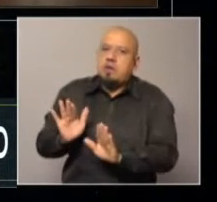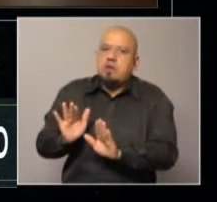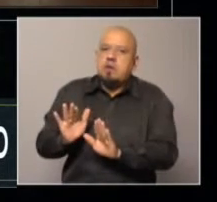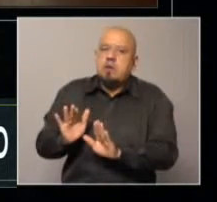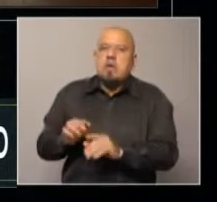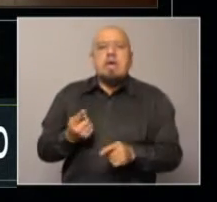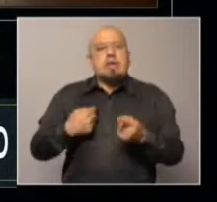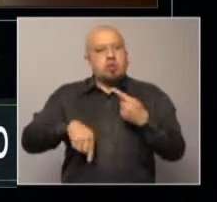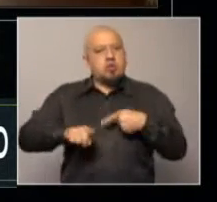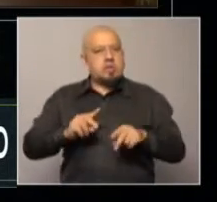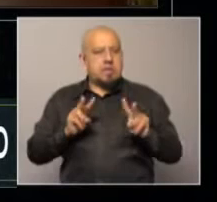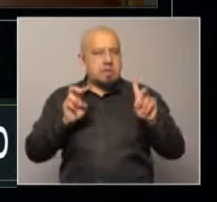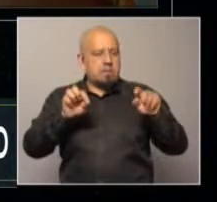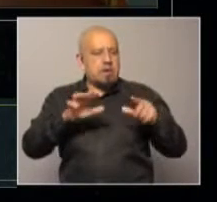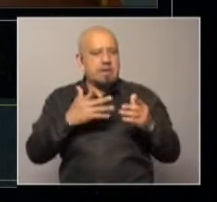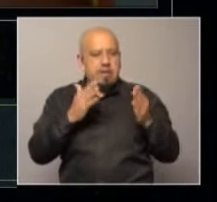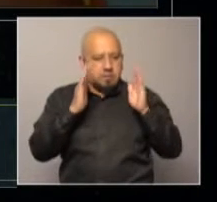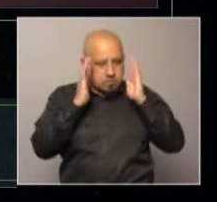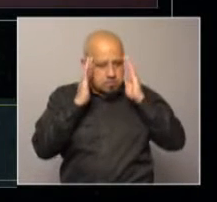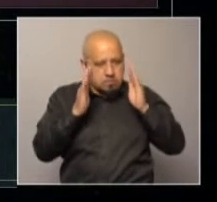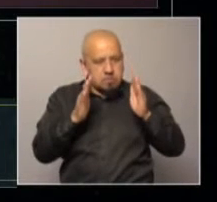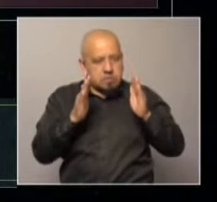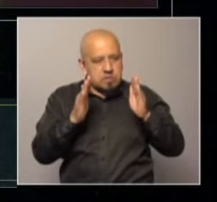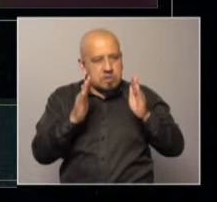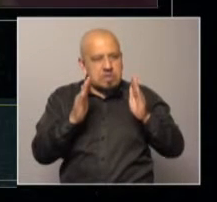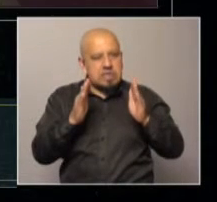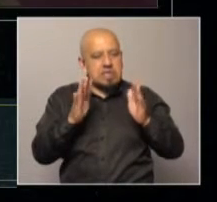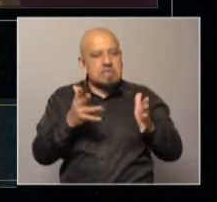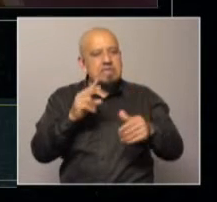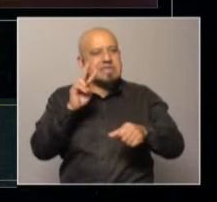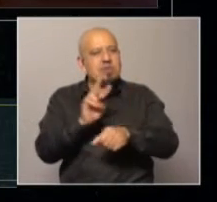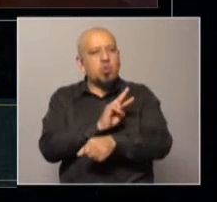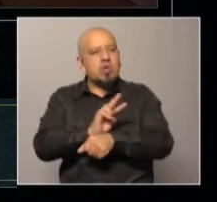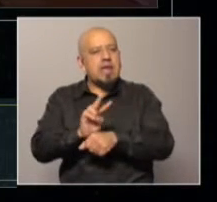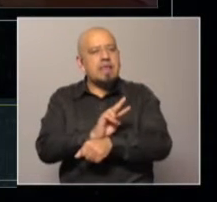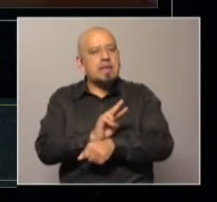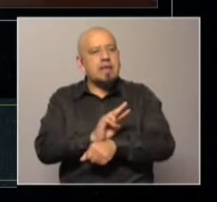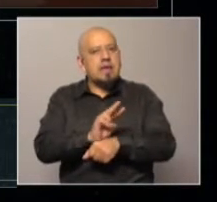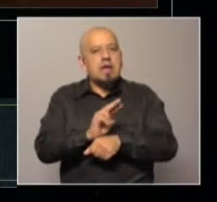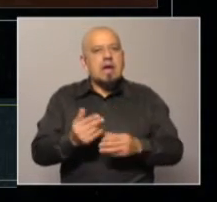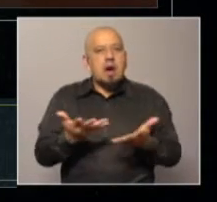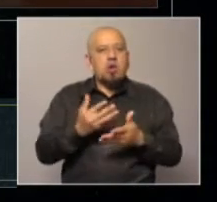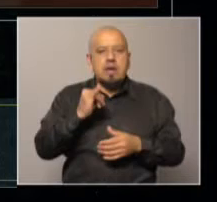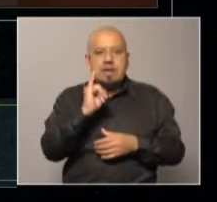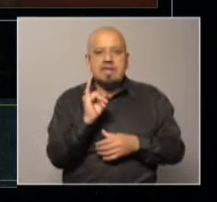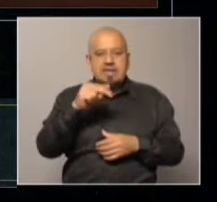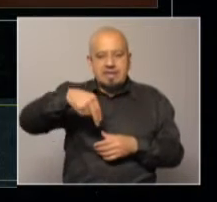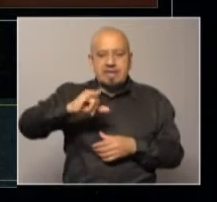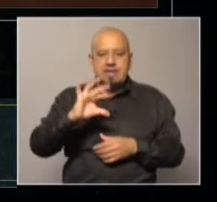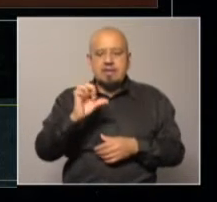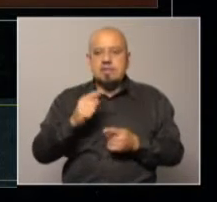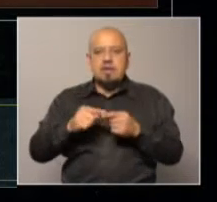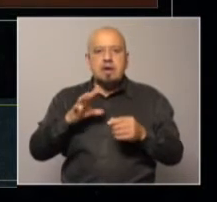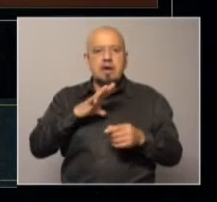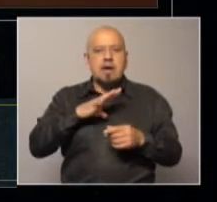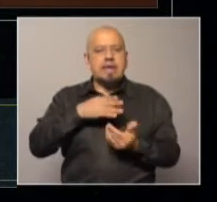El enfoque en seguridad del que hablábamos hoy, ¿cómo hace que sea la cotidianeidad del INISA? Porque ahora está aún con algo llamado asesores del